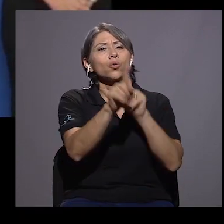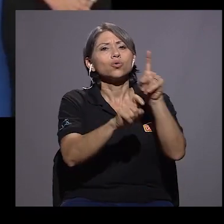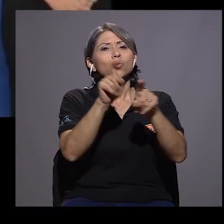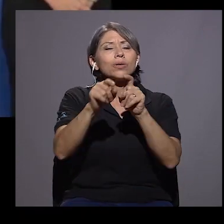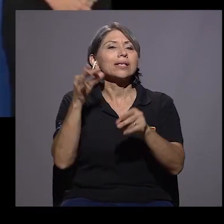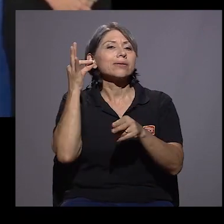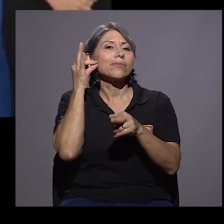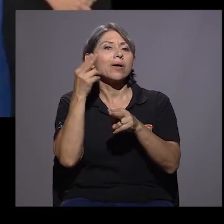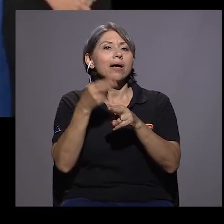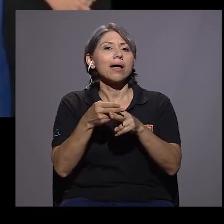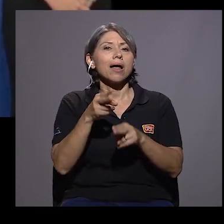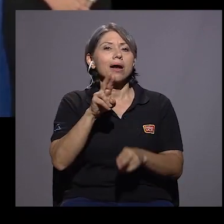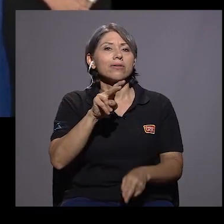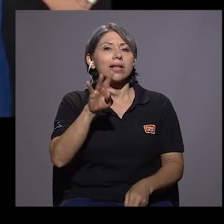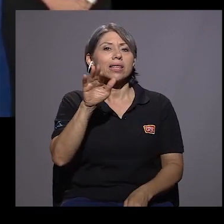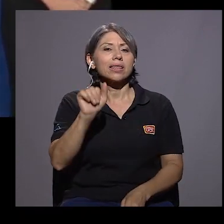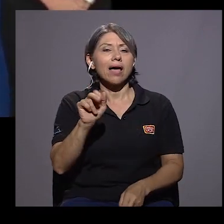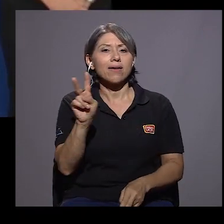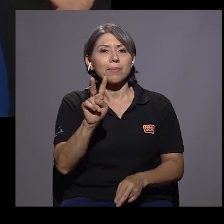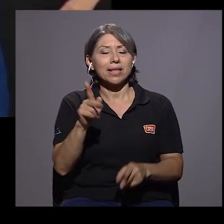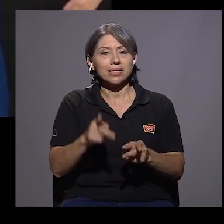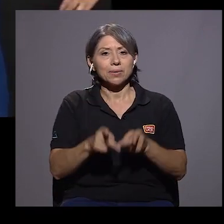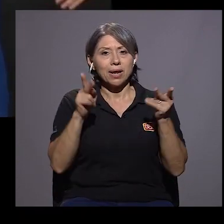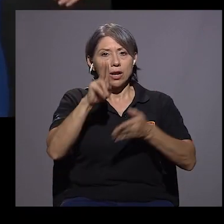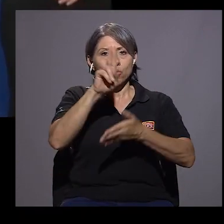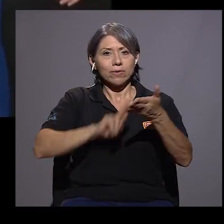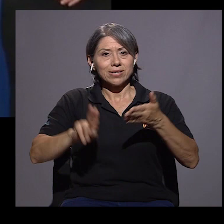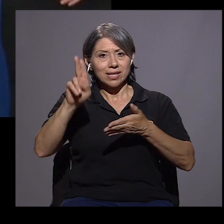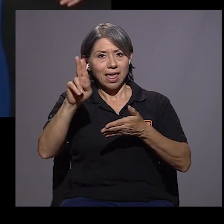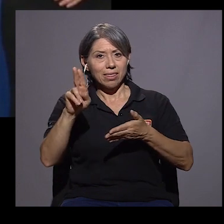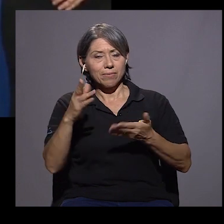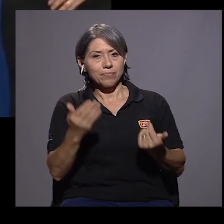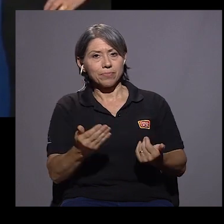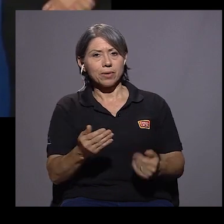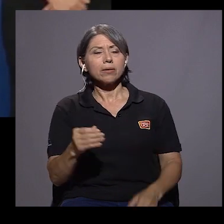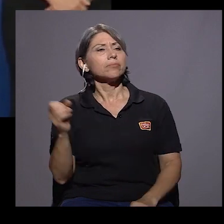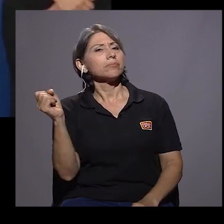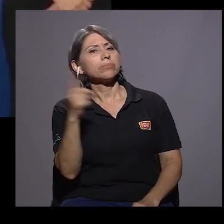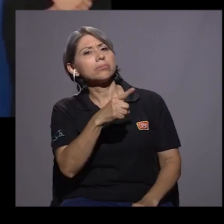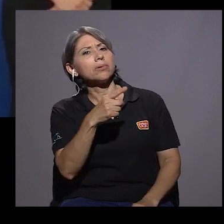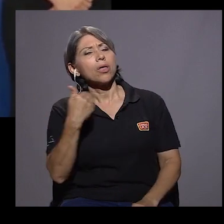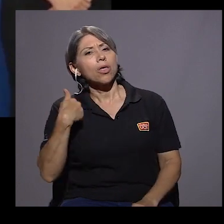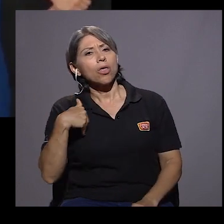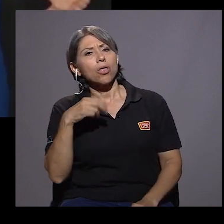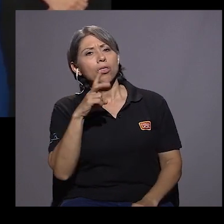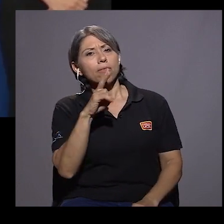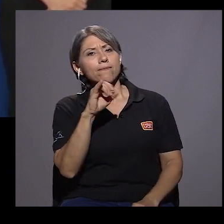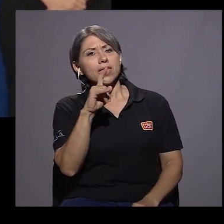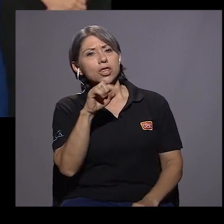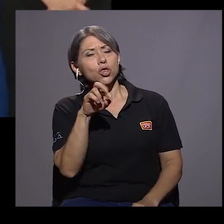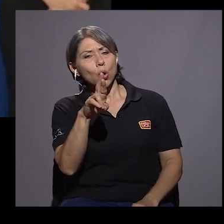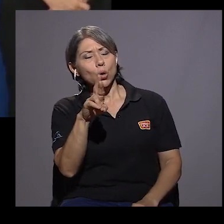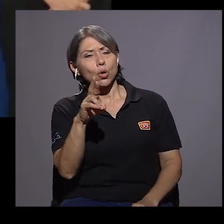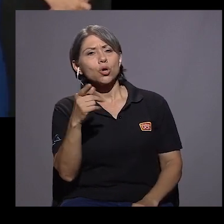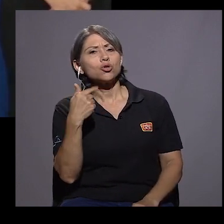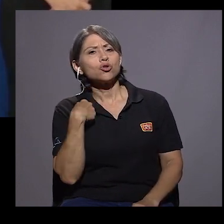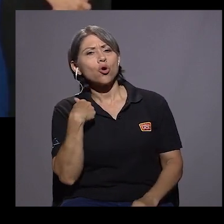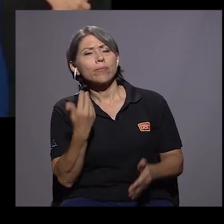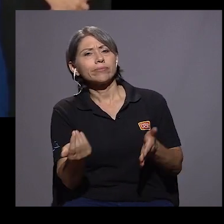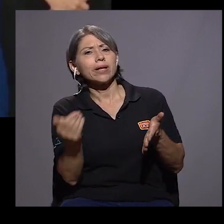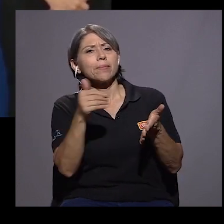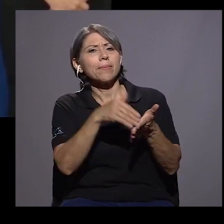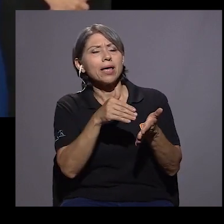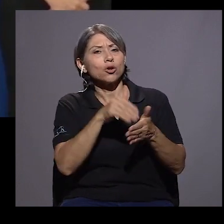Rita Valverde, del Semanario Universidad, por favor, su consulta. Buenas tardes. Don Víctor, yo reitero en esto